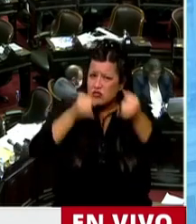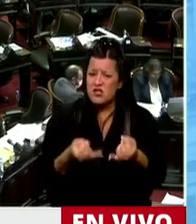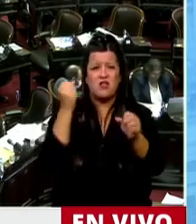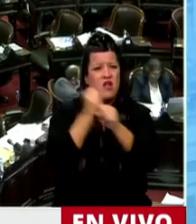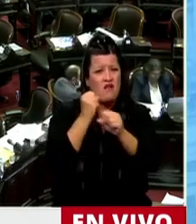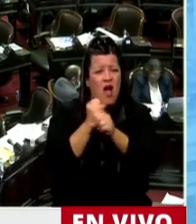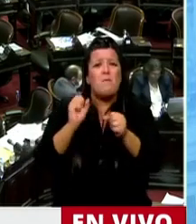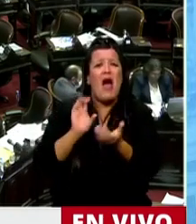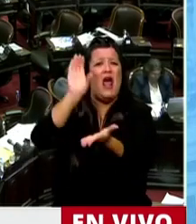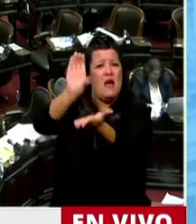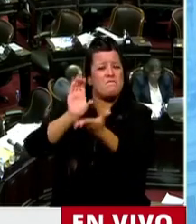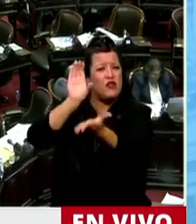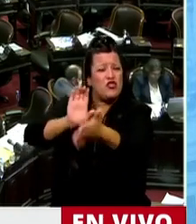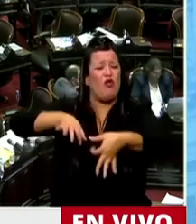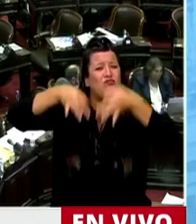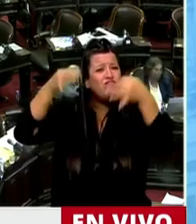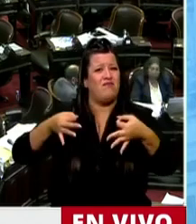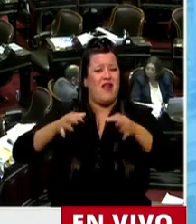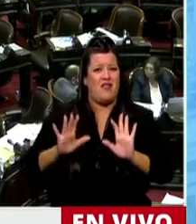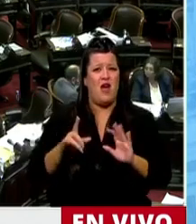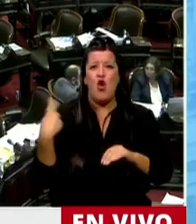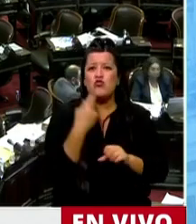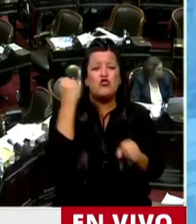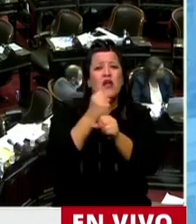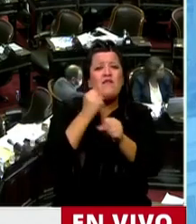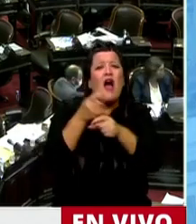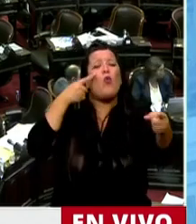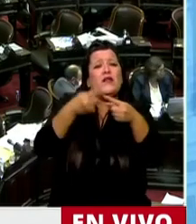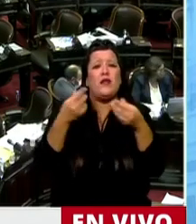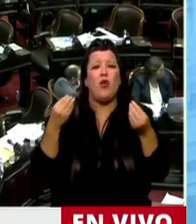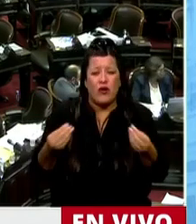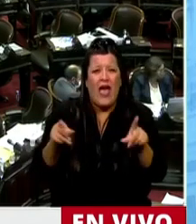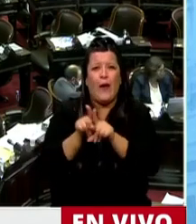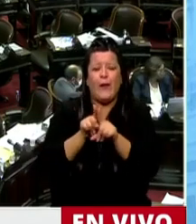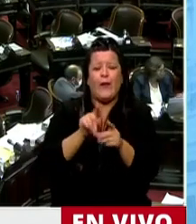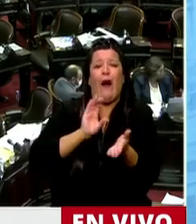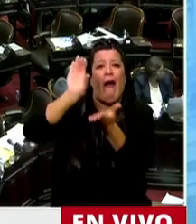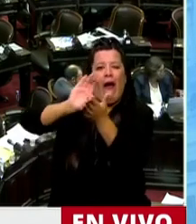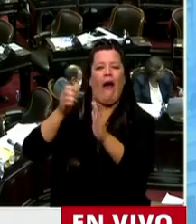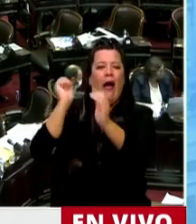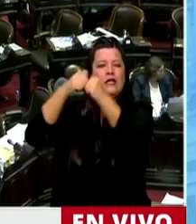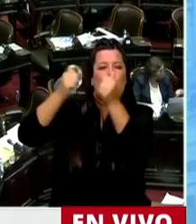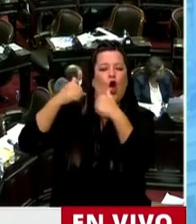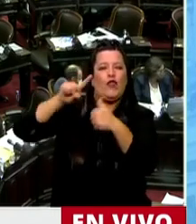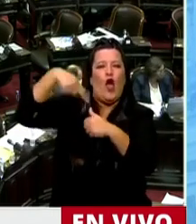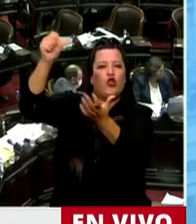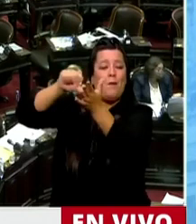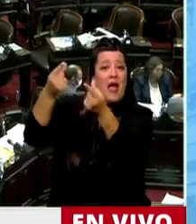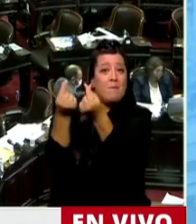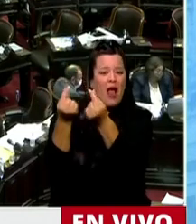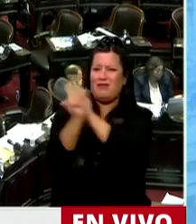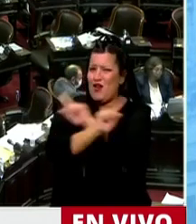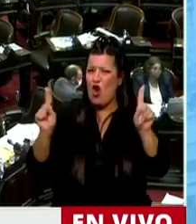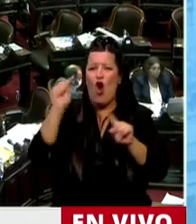que la inversión sea genuina. Nosotros trabajamos para que en lugar de llevar la plata a los paraísos fiscales, ahora lo puedan llevar a